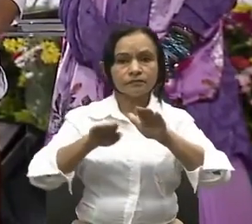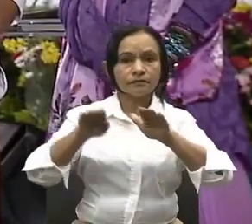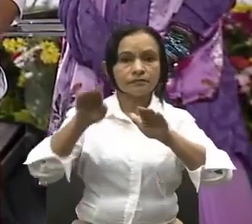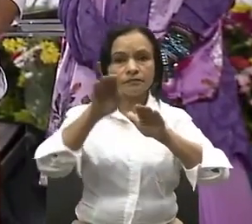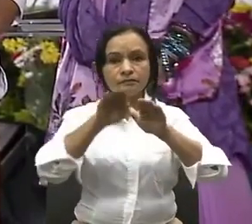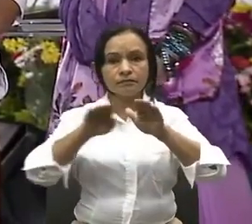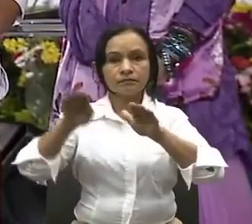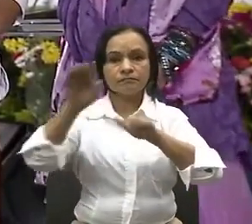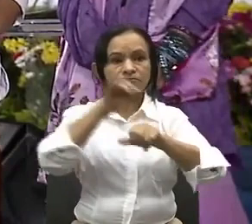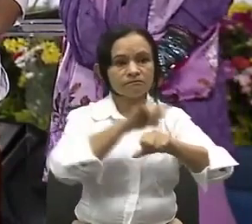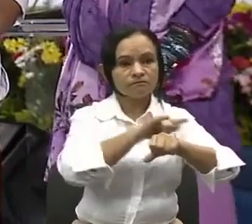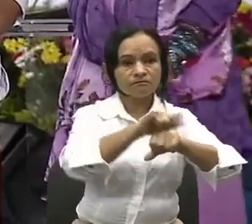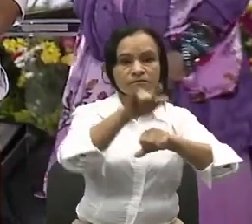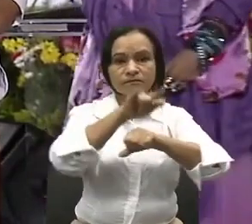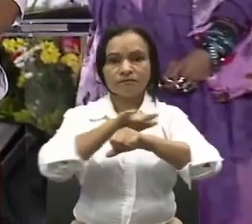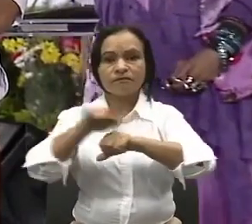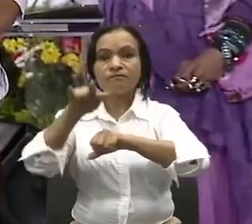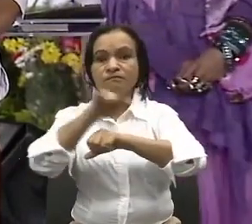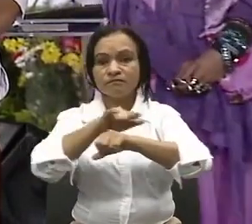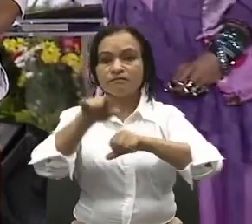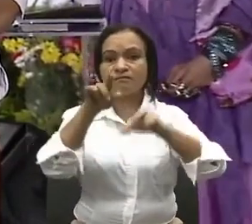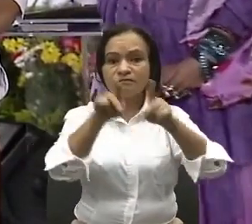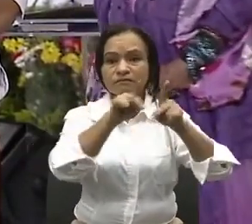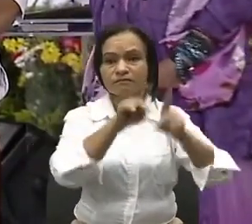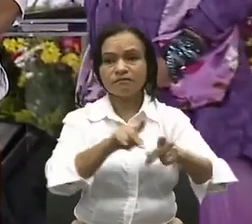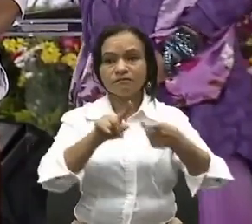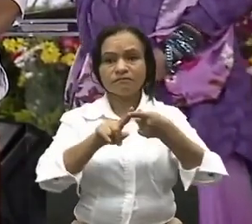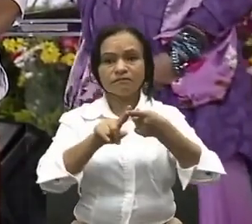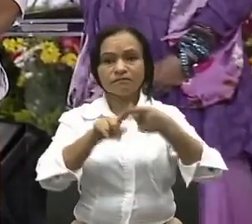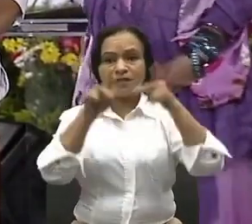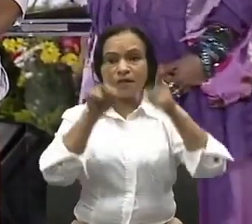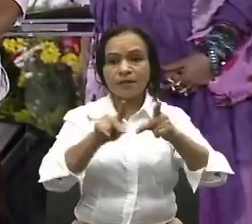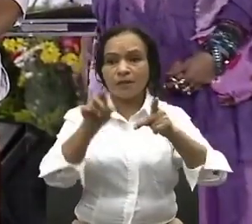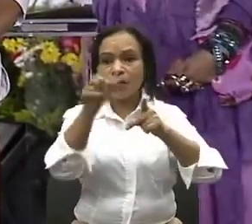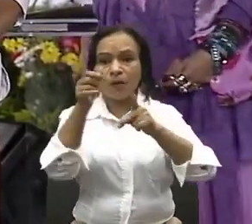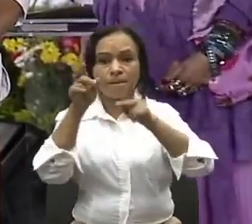las persecuciones contra los inmigrantes, los crímenes contra los inmigrantes,